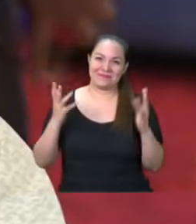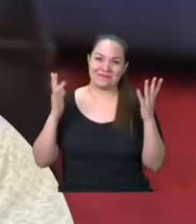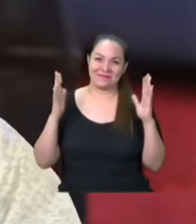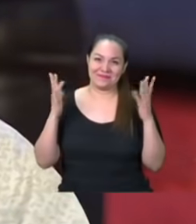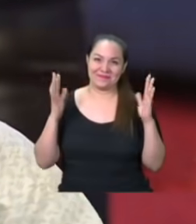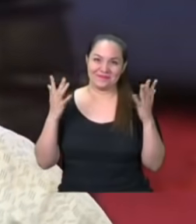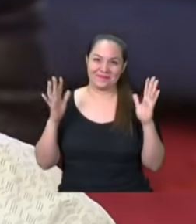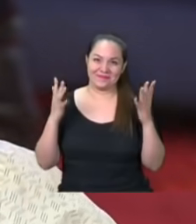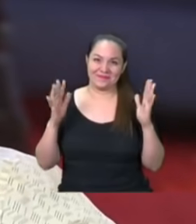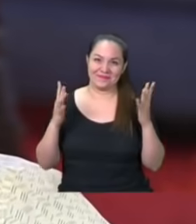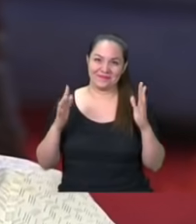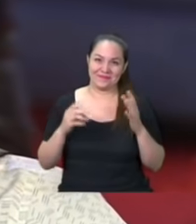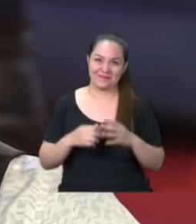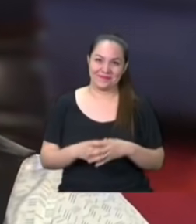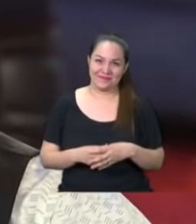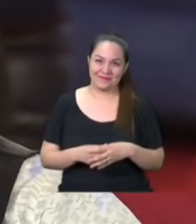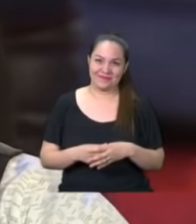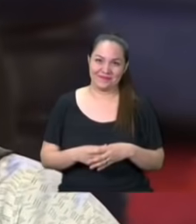Todo el staff.